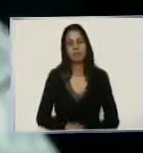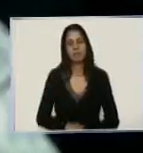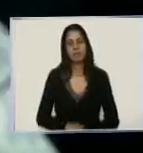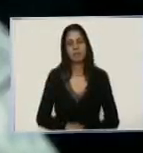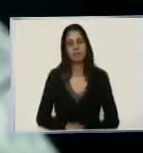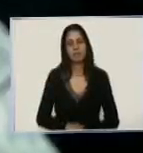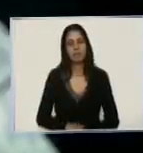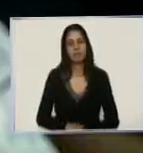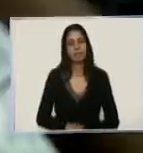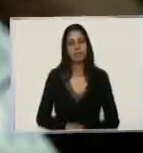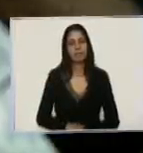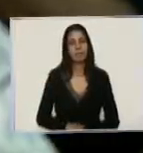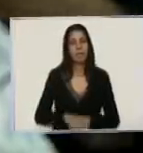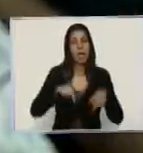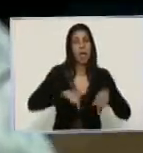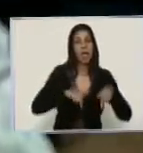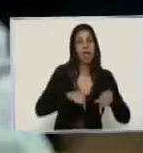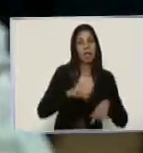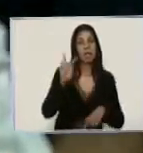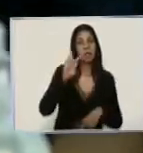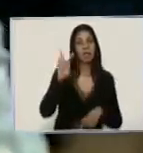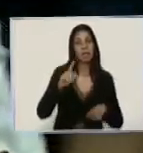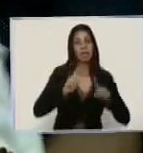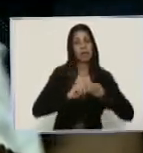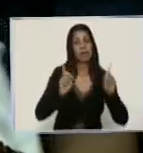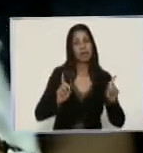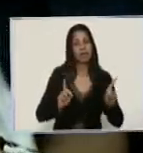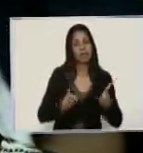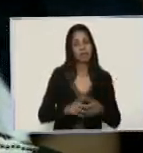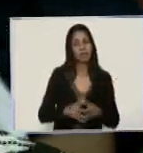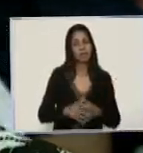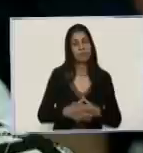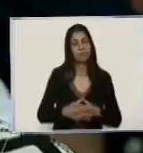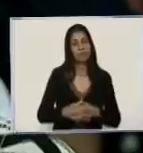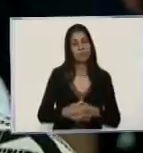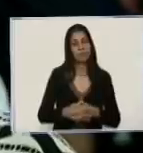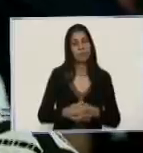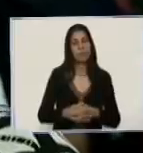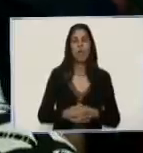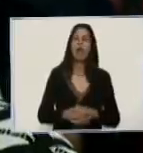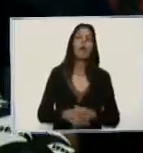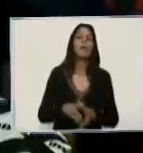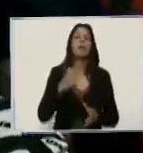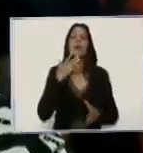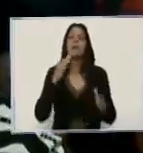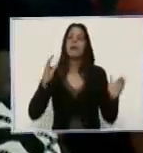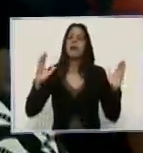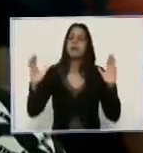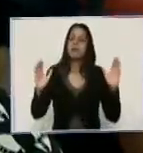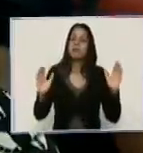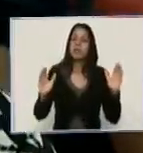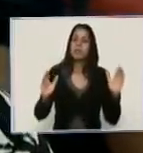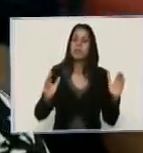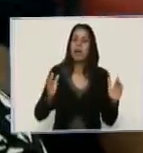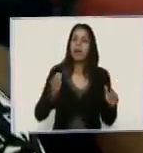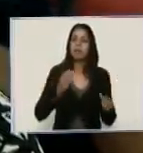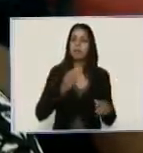¿Qué diferencia encontramos nosotros, lo dijo Erle al final, entre Uribe y Almagro?